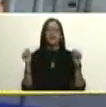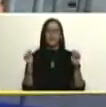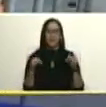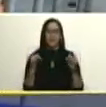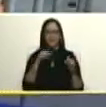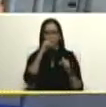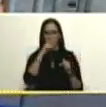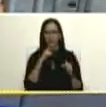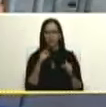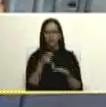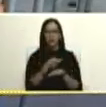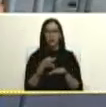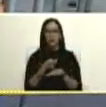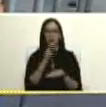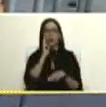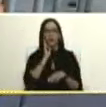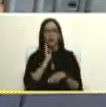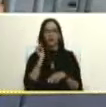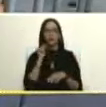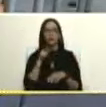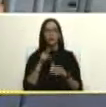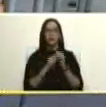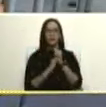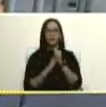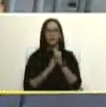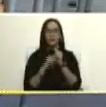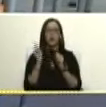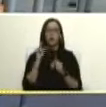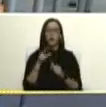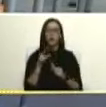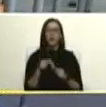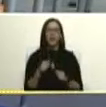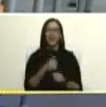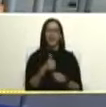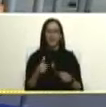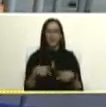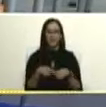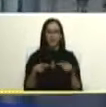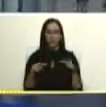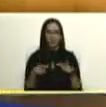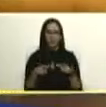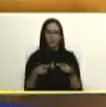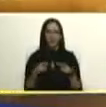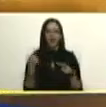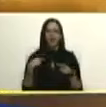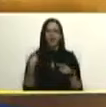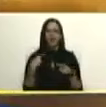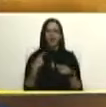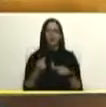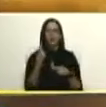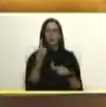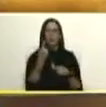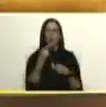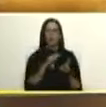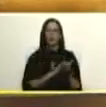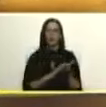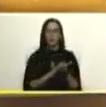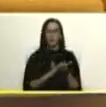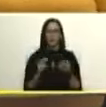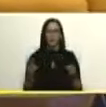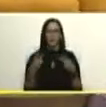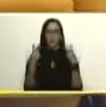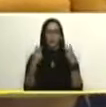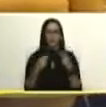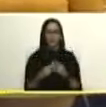década del gobierno bolivariano que usted lideriza, usted en cada circunstancia ha tenido una solución